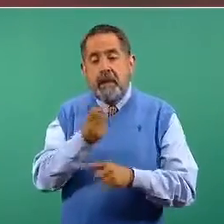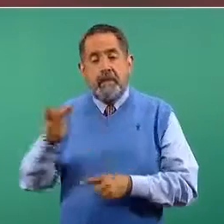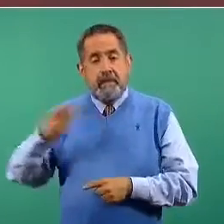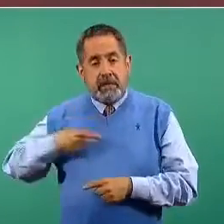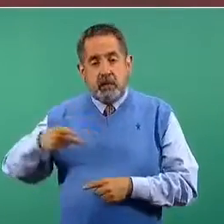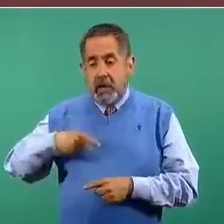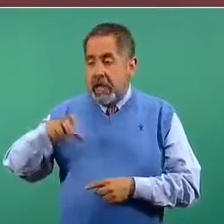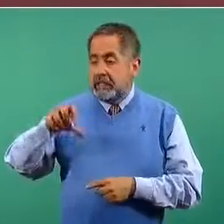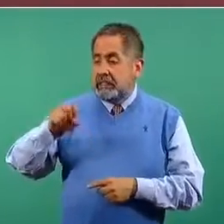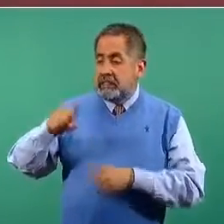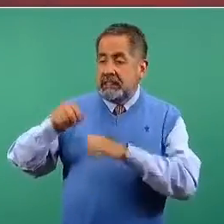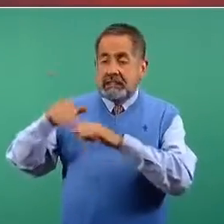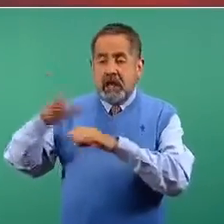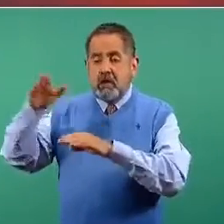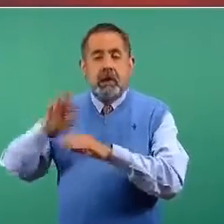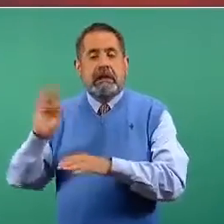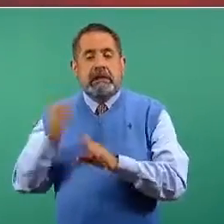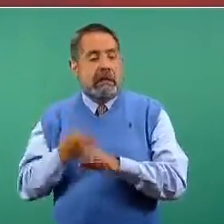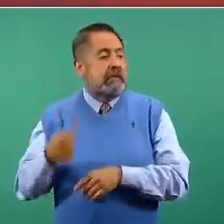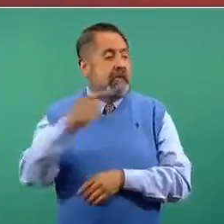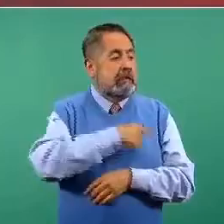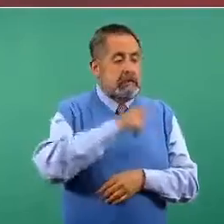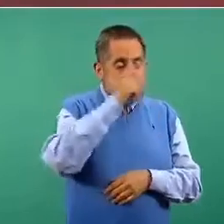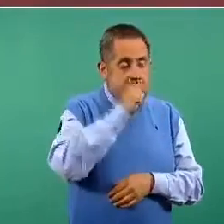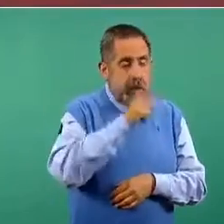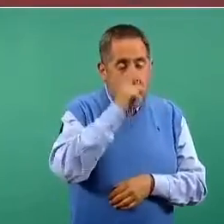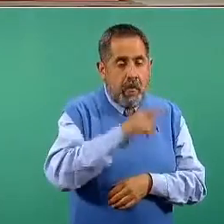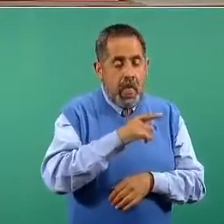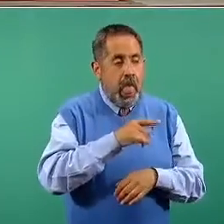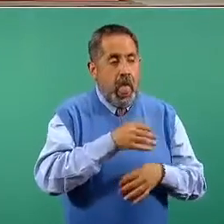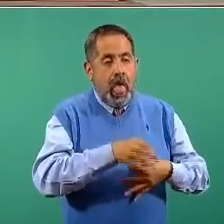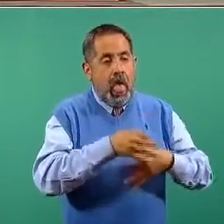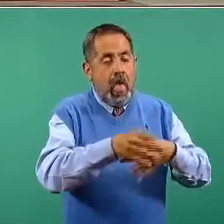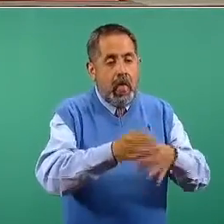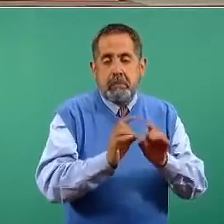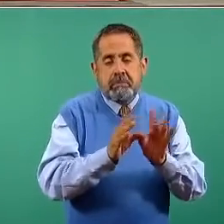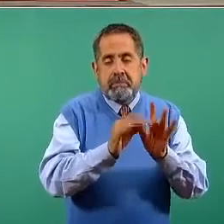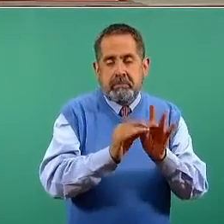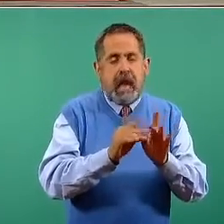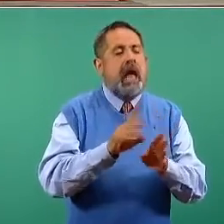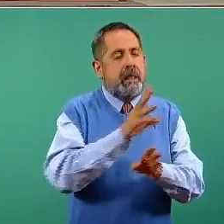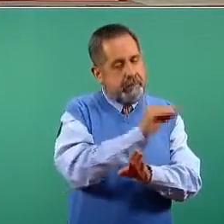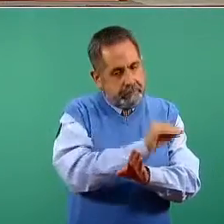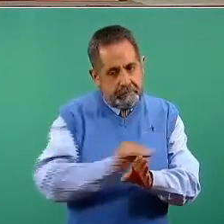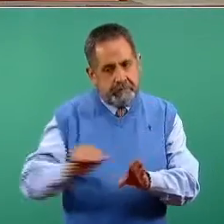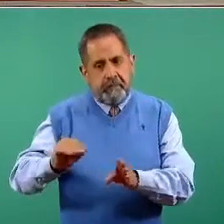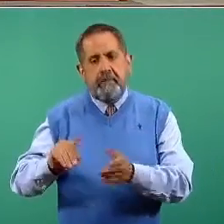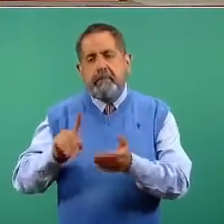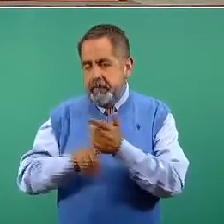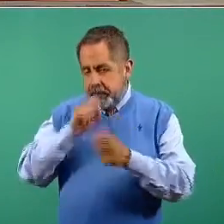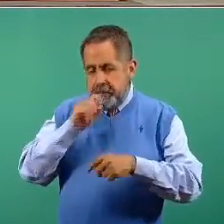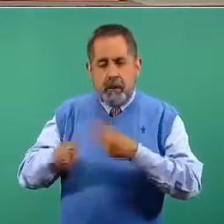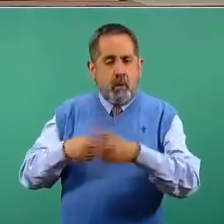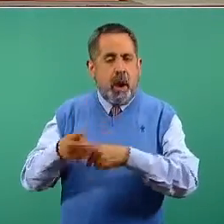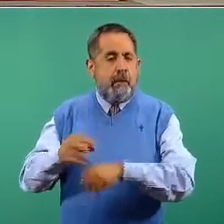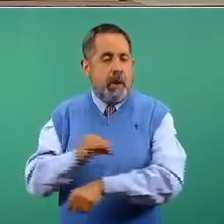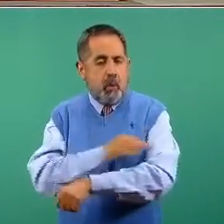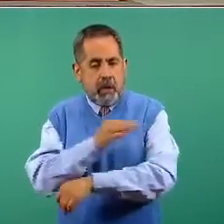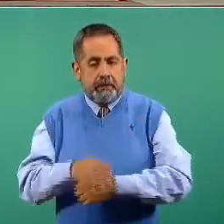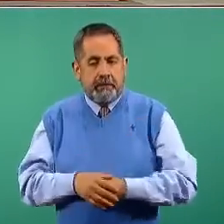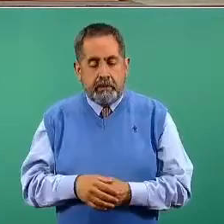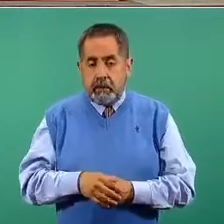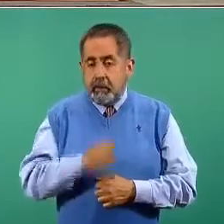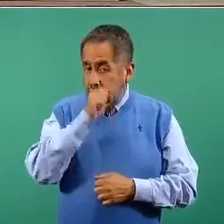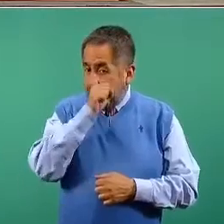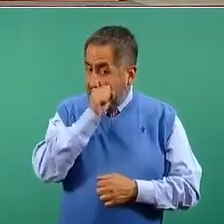más de 60 años y que por la razón que sea no haya sido vacunada durante la etapa 1. También